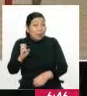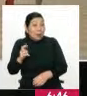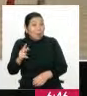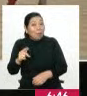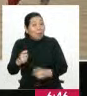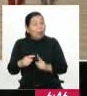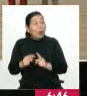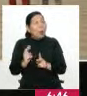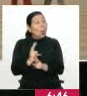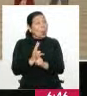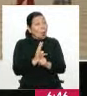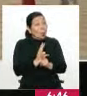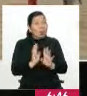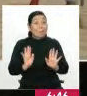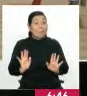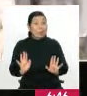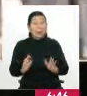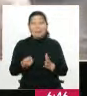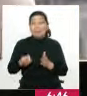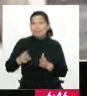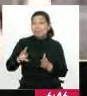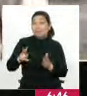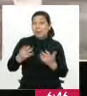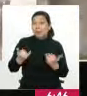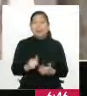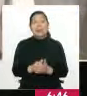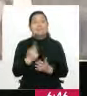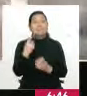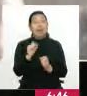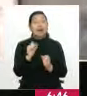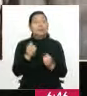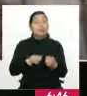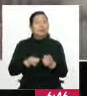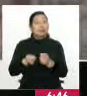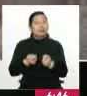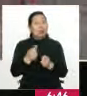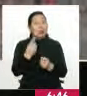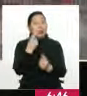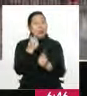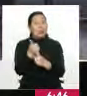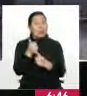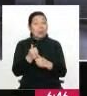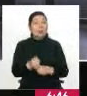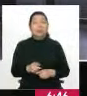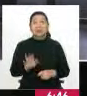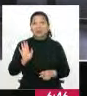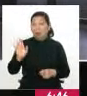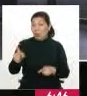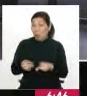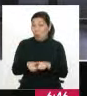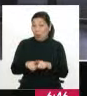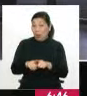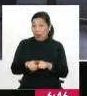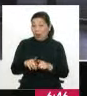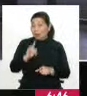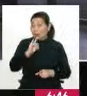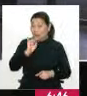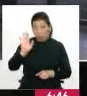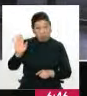una medida muy importante a implementar para evitar futuros brotes. Y en Estados Unidos pasa lo mismo que aquí,